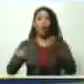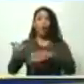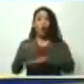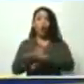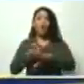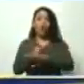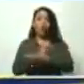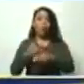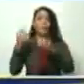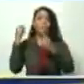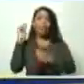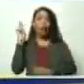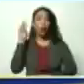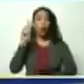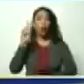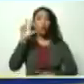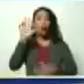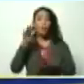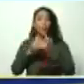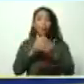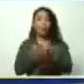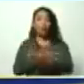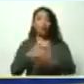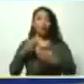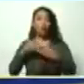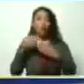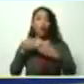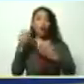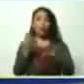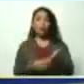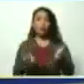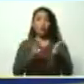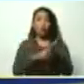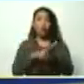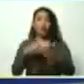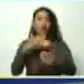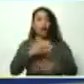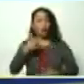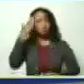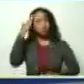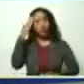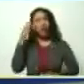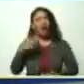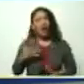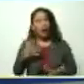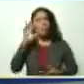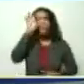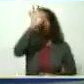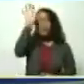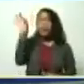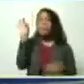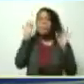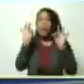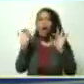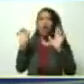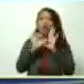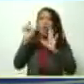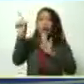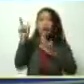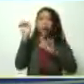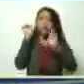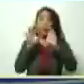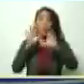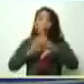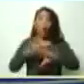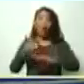unitaria habla de unos 3 mil millones de dólares usted lo ha repetido quería saber si podía precisar los países exactos de dónde procederán esos fondos